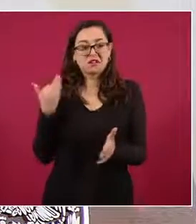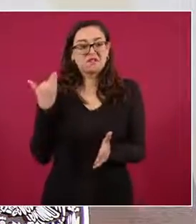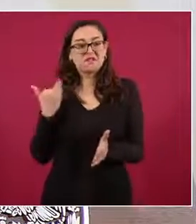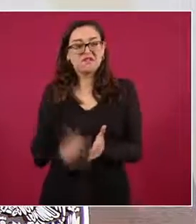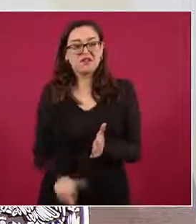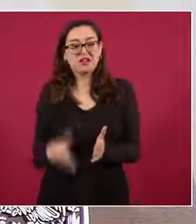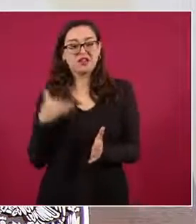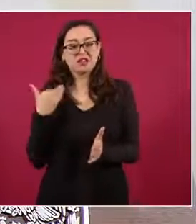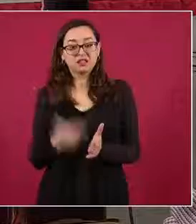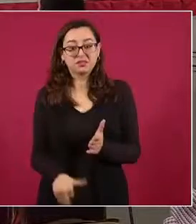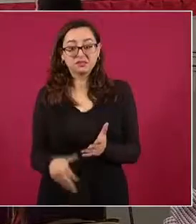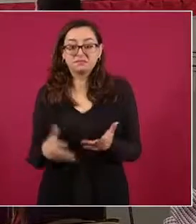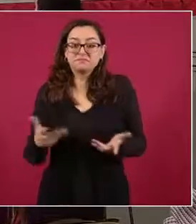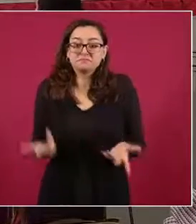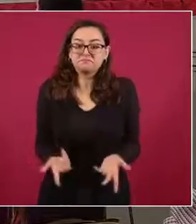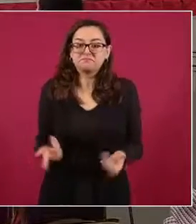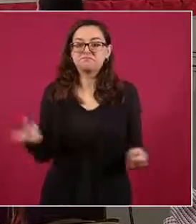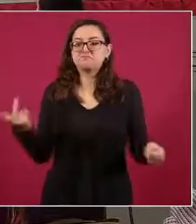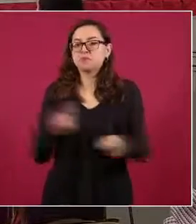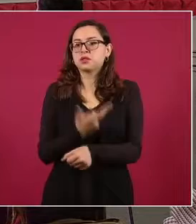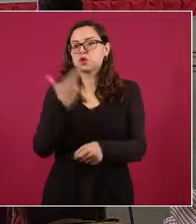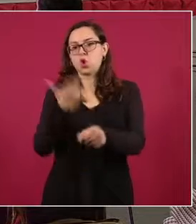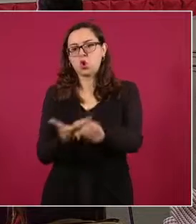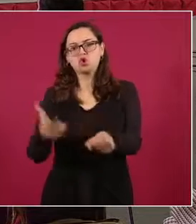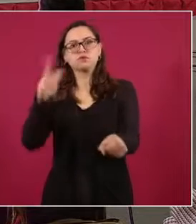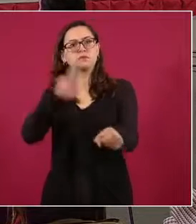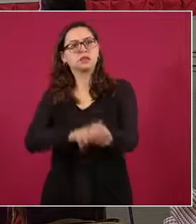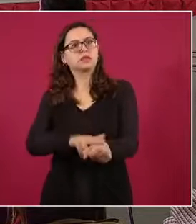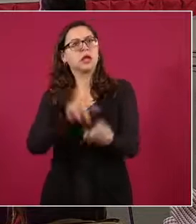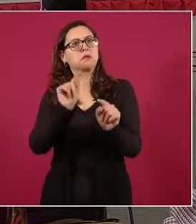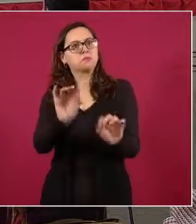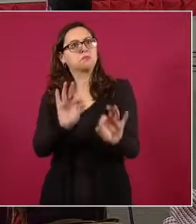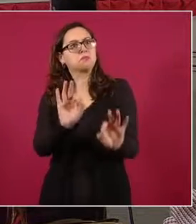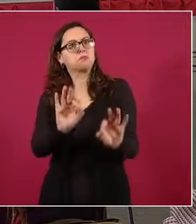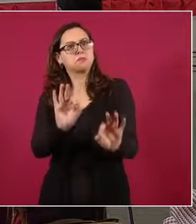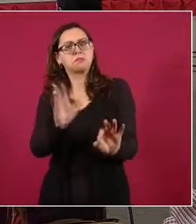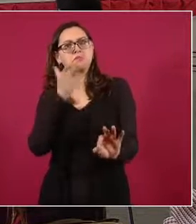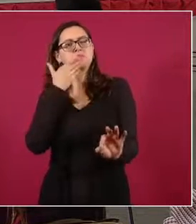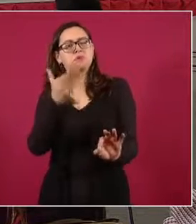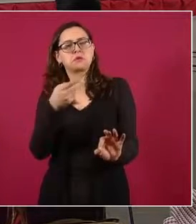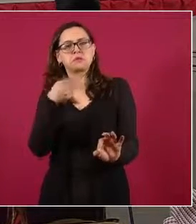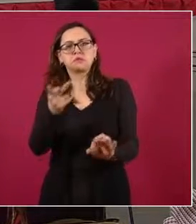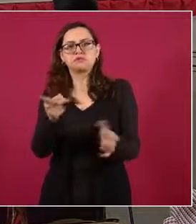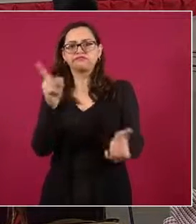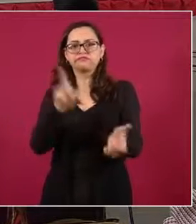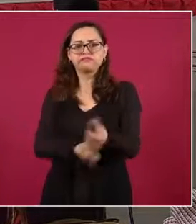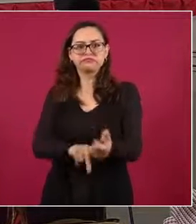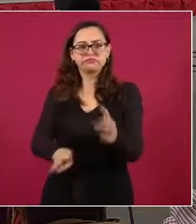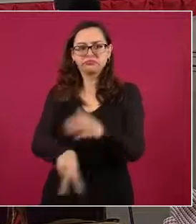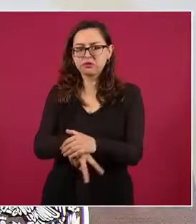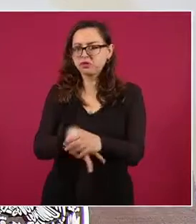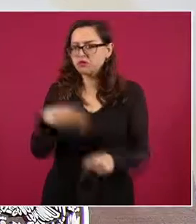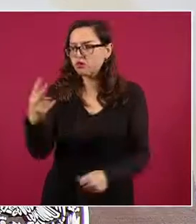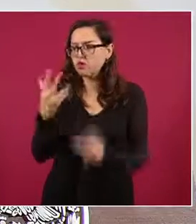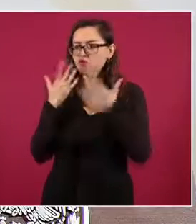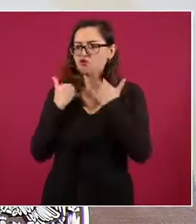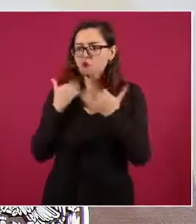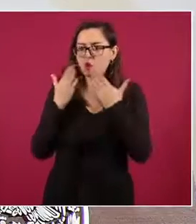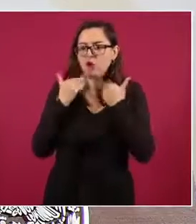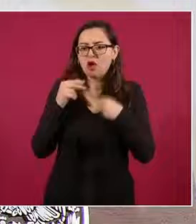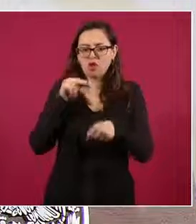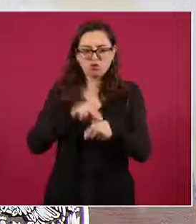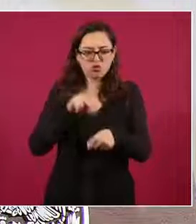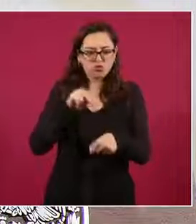hospital que no cuenta con médicos especialistas que puedan realizar cirugías, consultas,